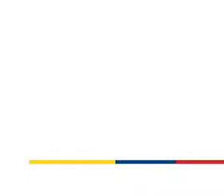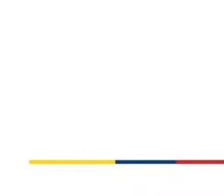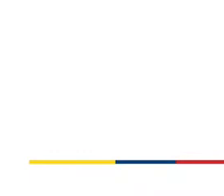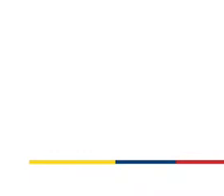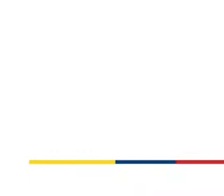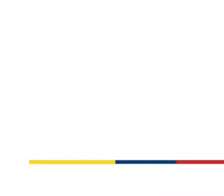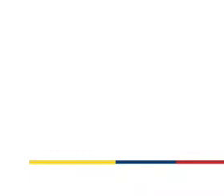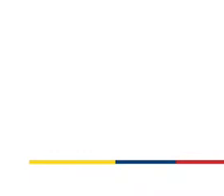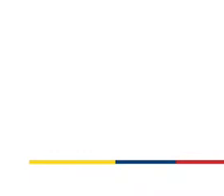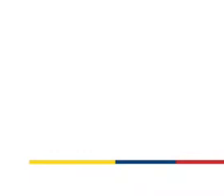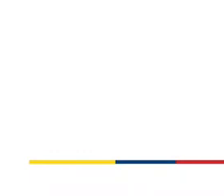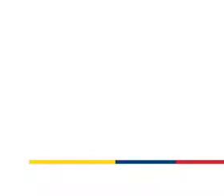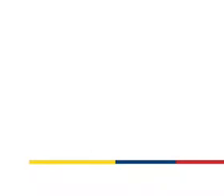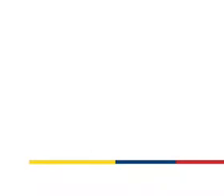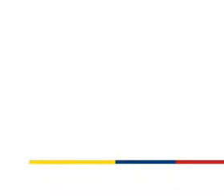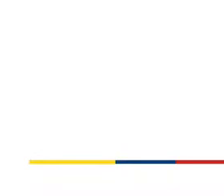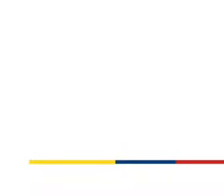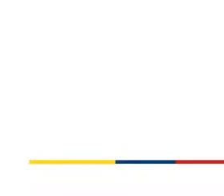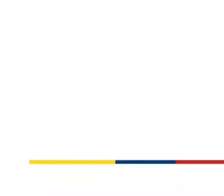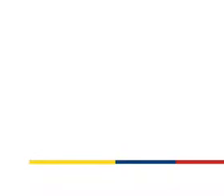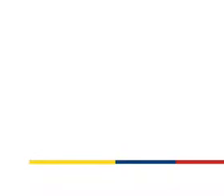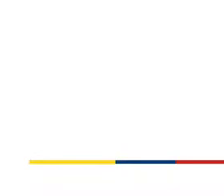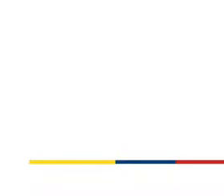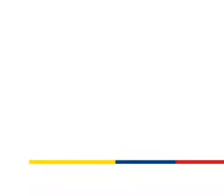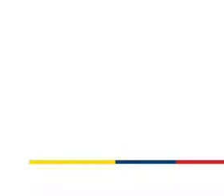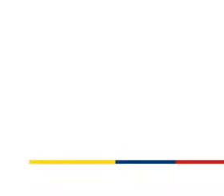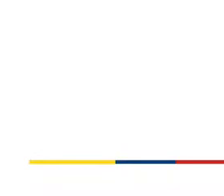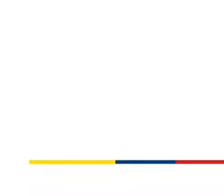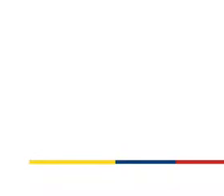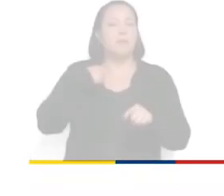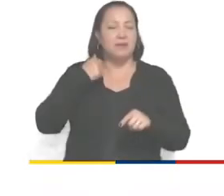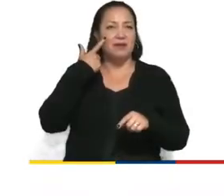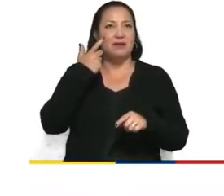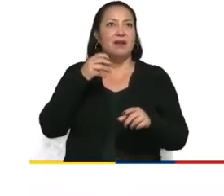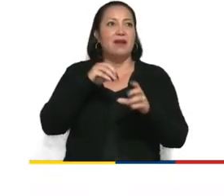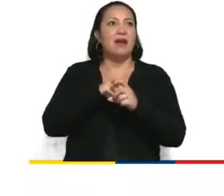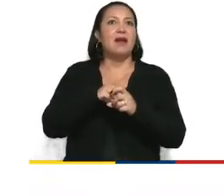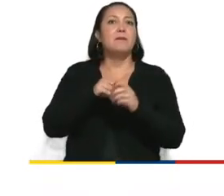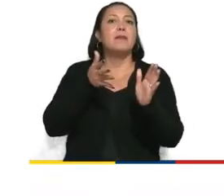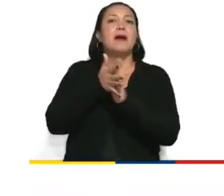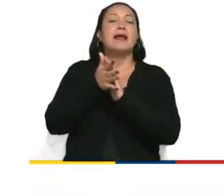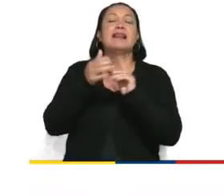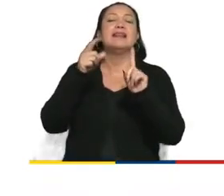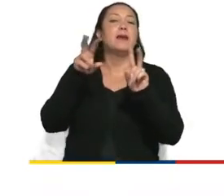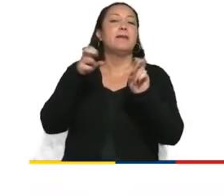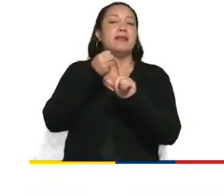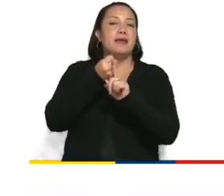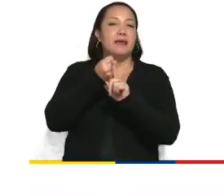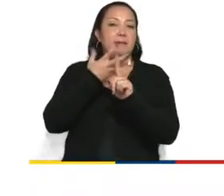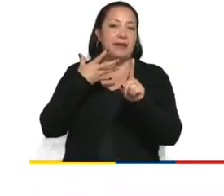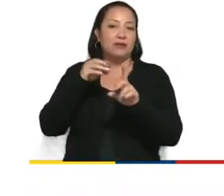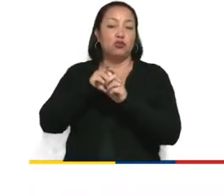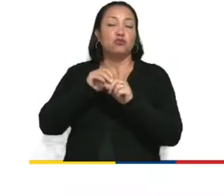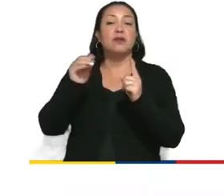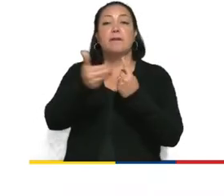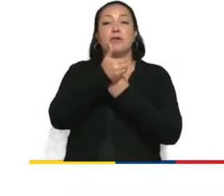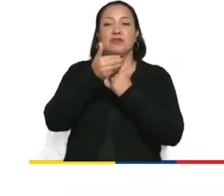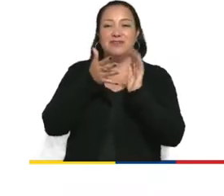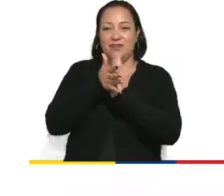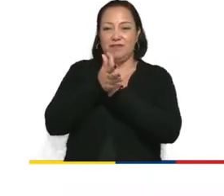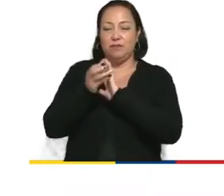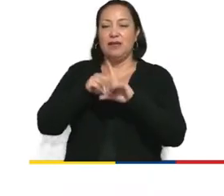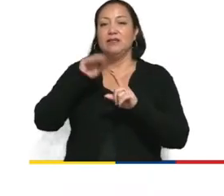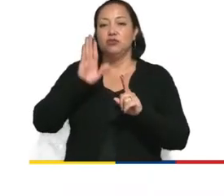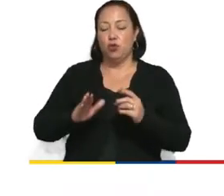yet. Además, existe, vamos a hablar de el impacto en la protección de datos y temas de